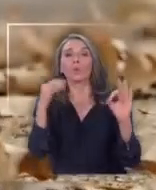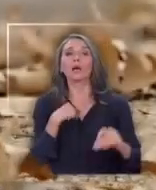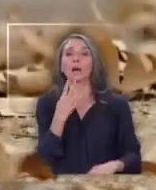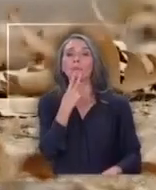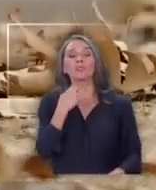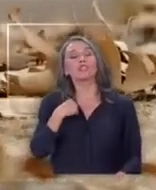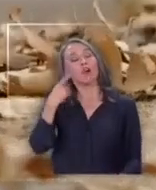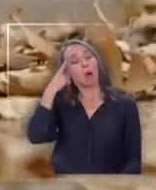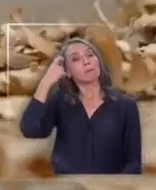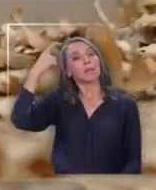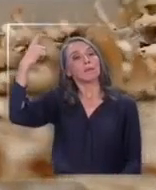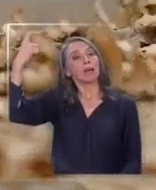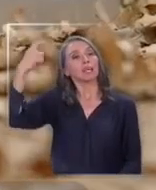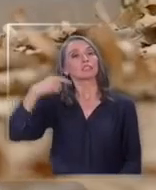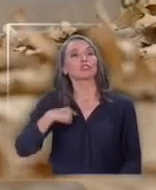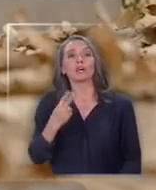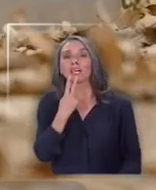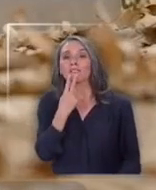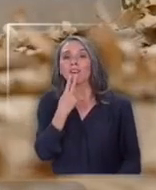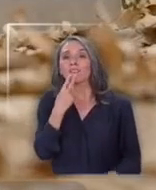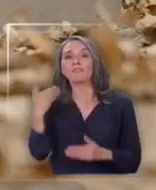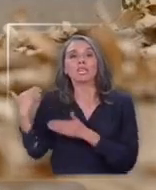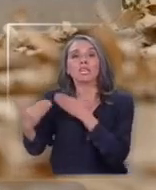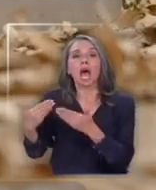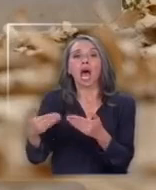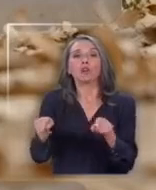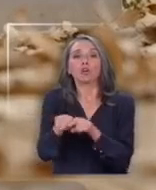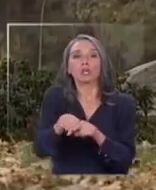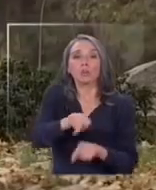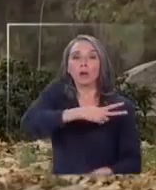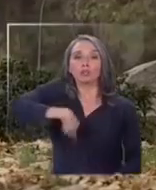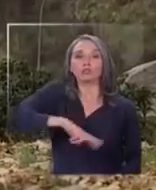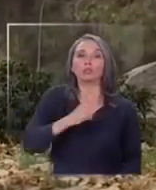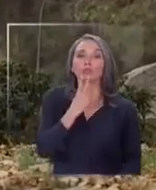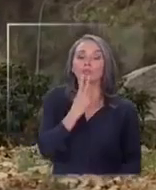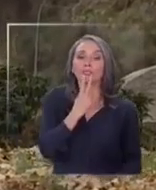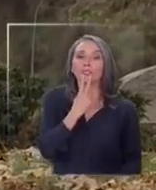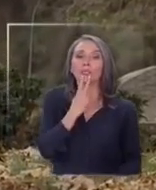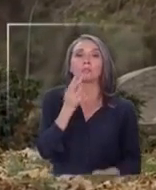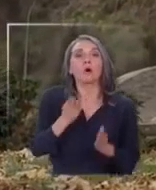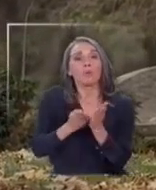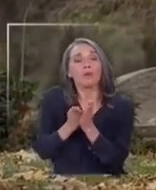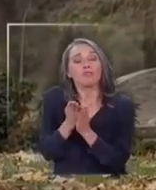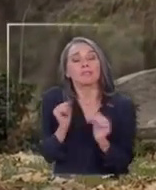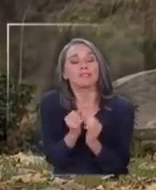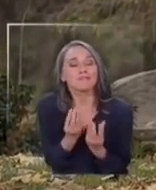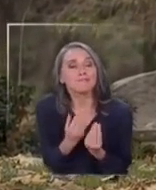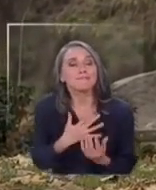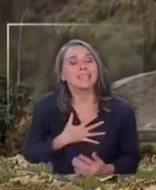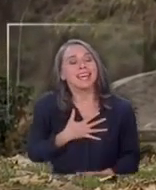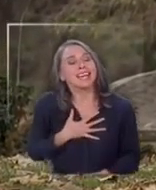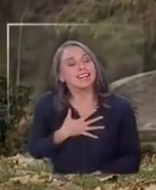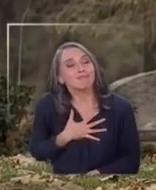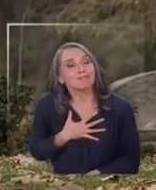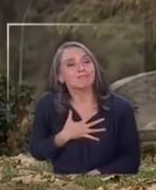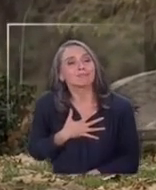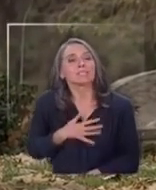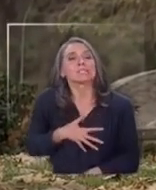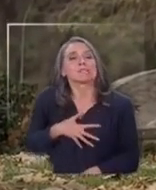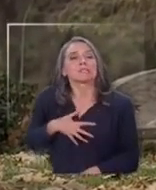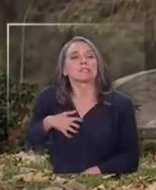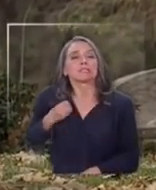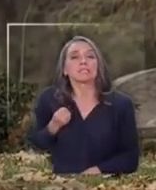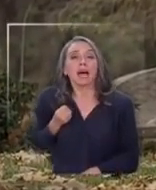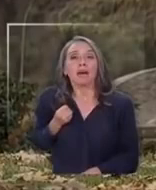me imaginé que iba a tener que vivir algo como lo que vivimos, con el miedo al principio, con la rabia